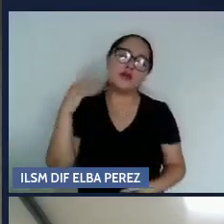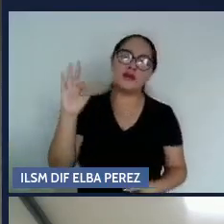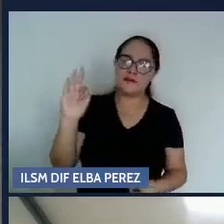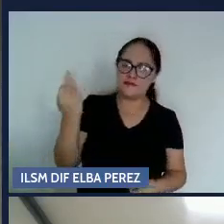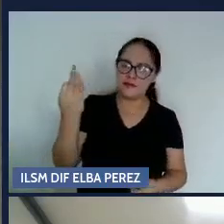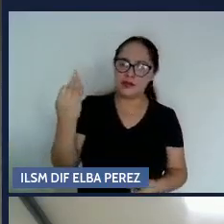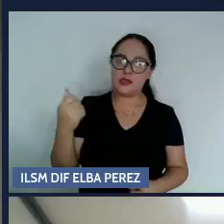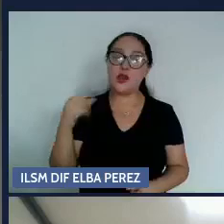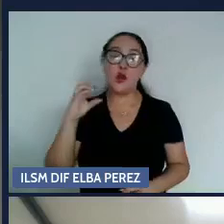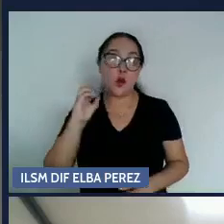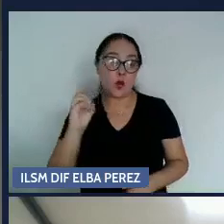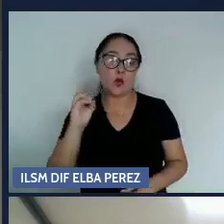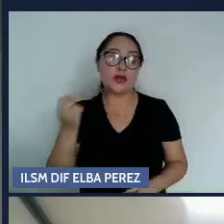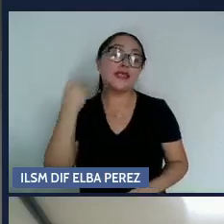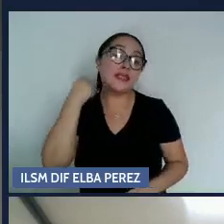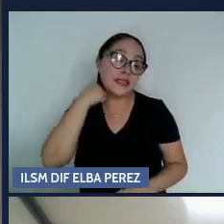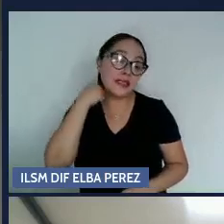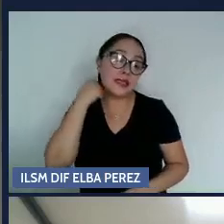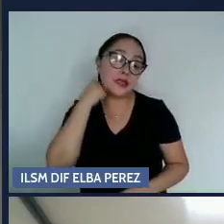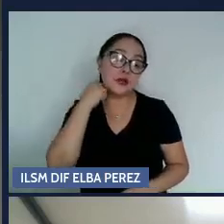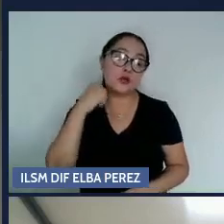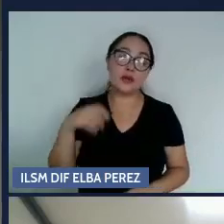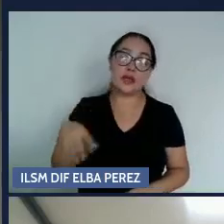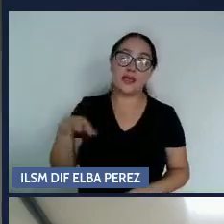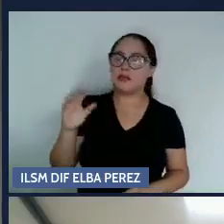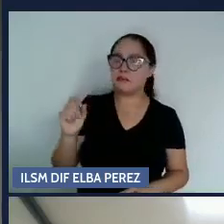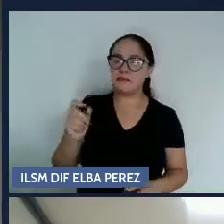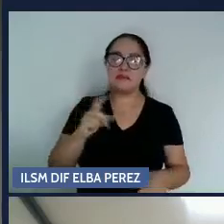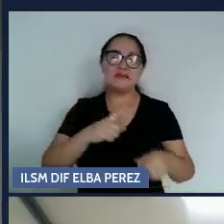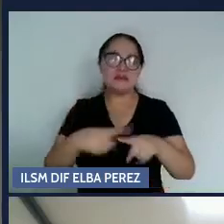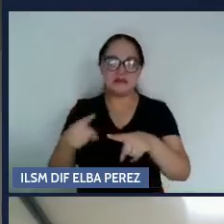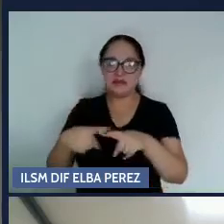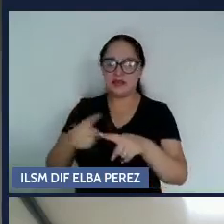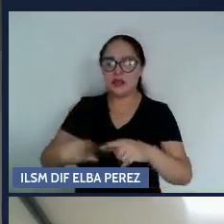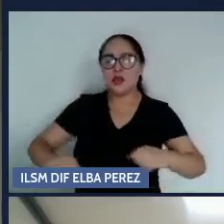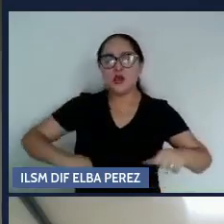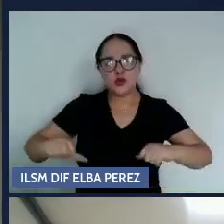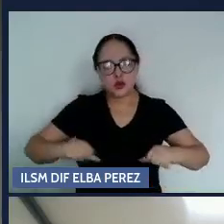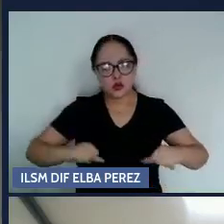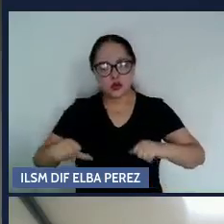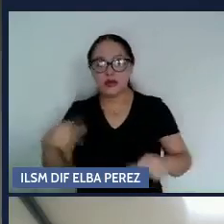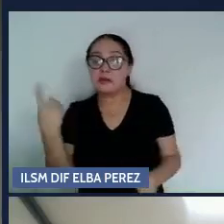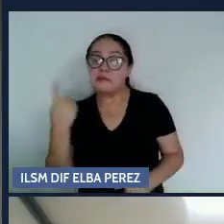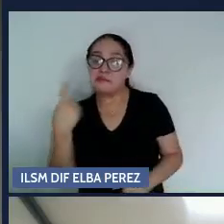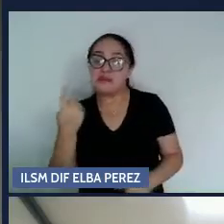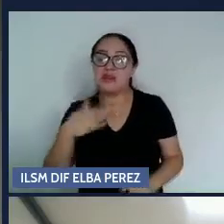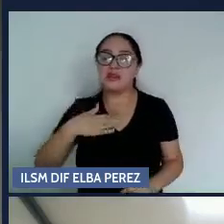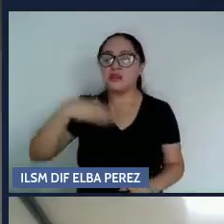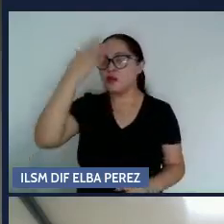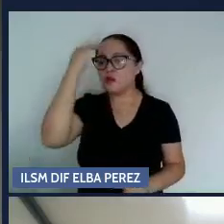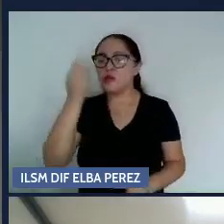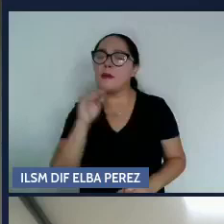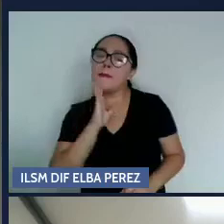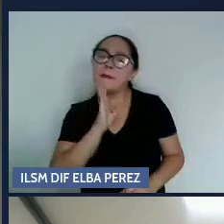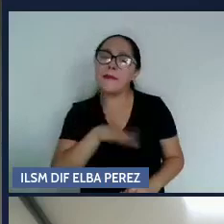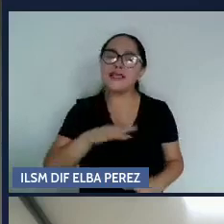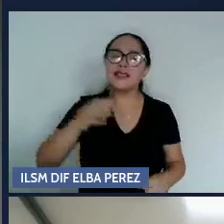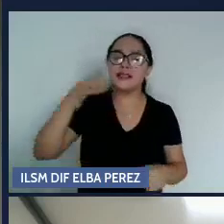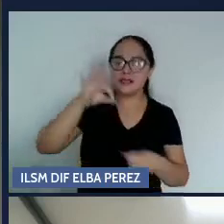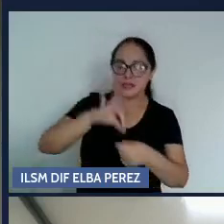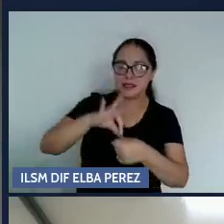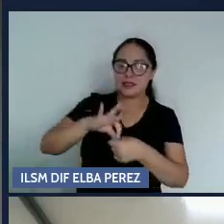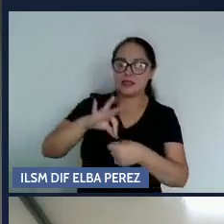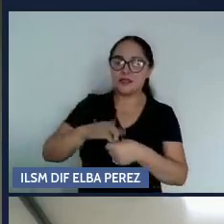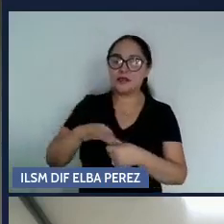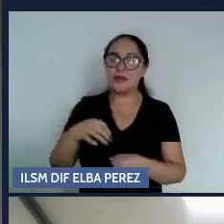aquellas acciones consideradas como delito electoral son de la competencia de FICEL.